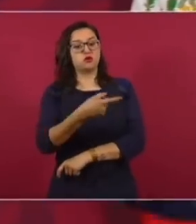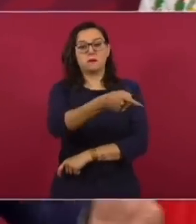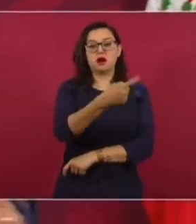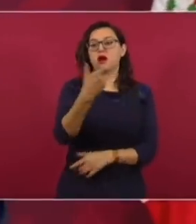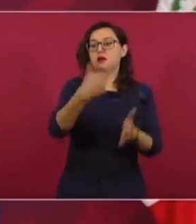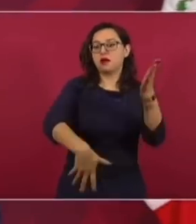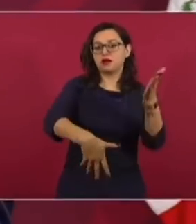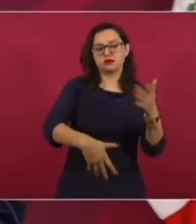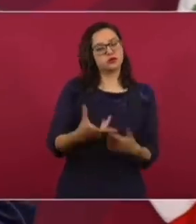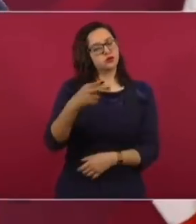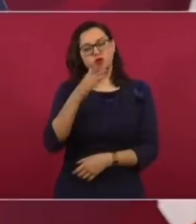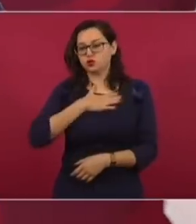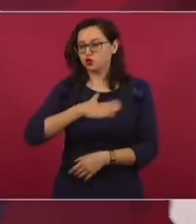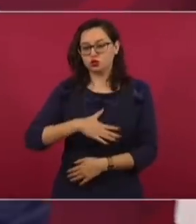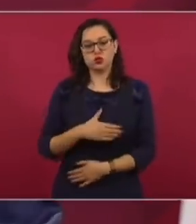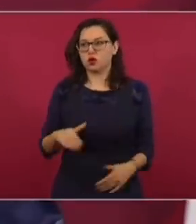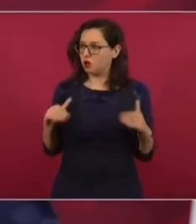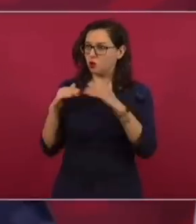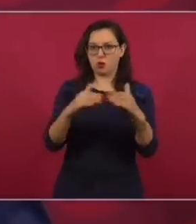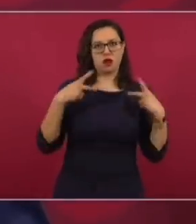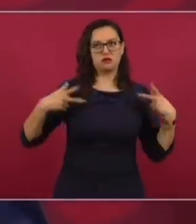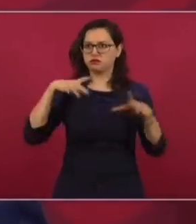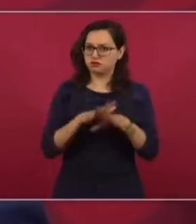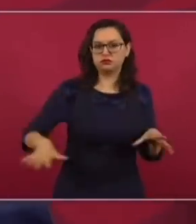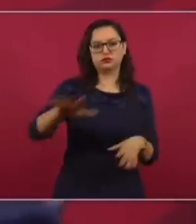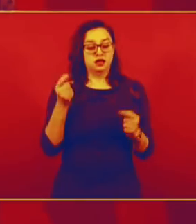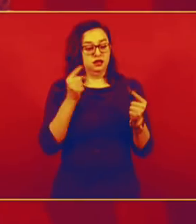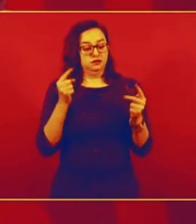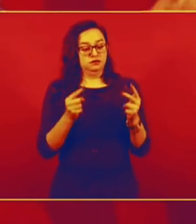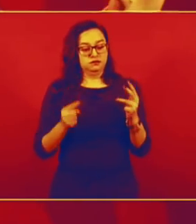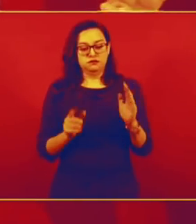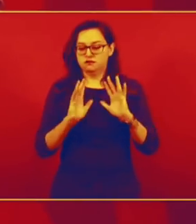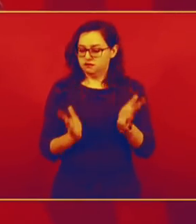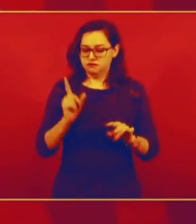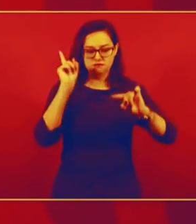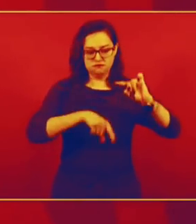quitar con la ley eléctrica.